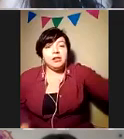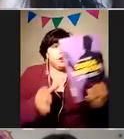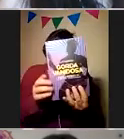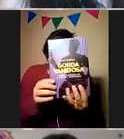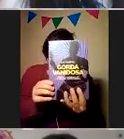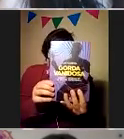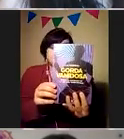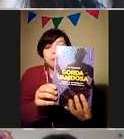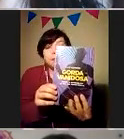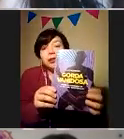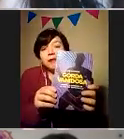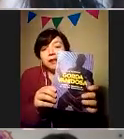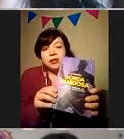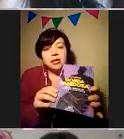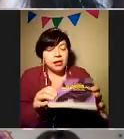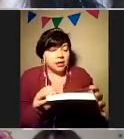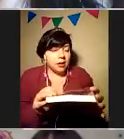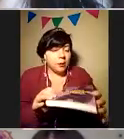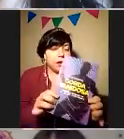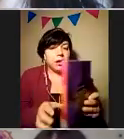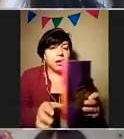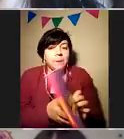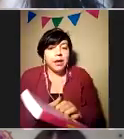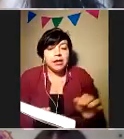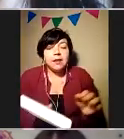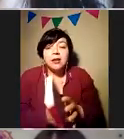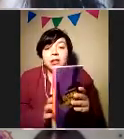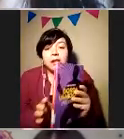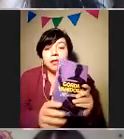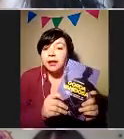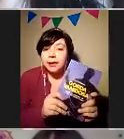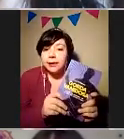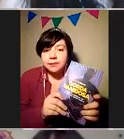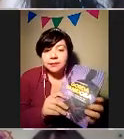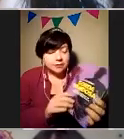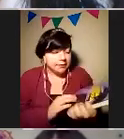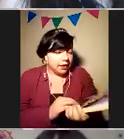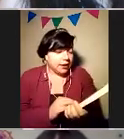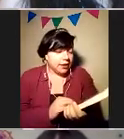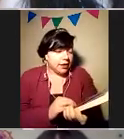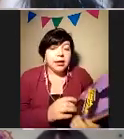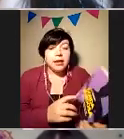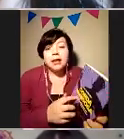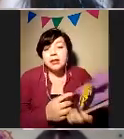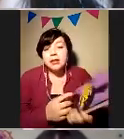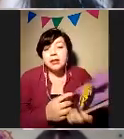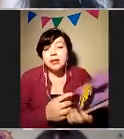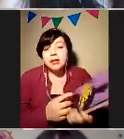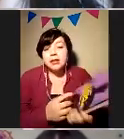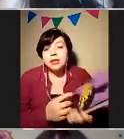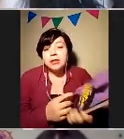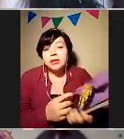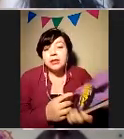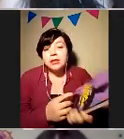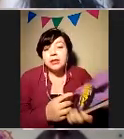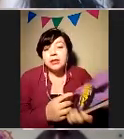Y este librito que digamos Gorda Vanidosa, que es de una activista gorda de Argentina. Y que de hecho